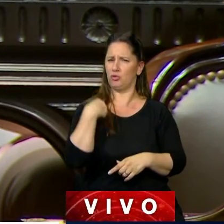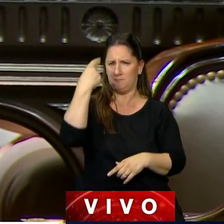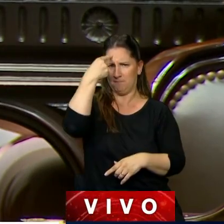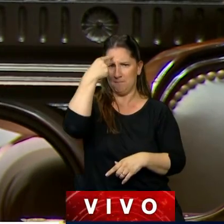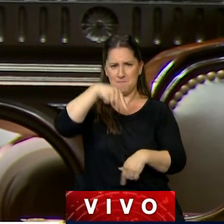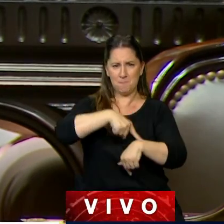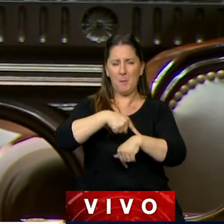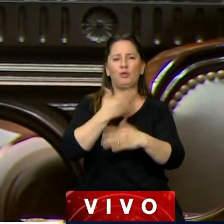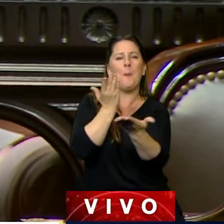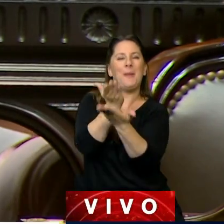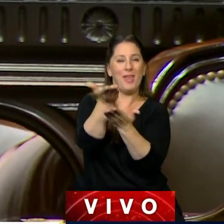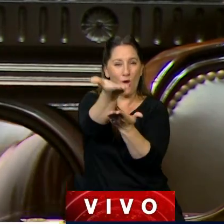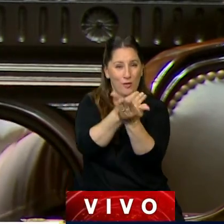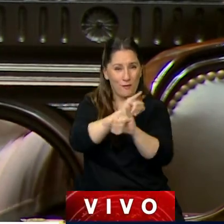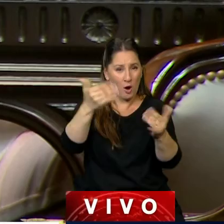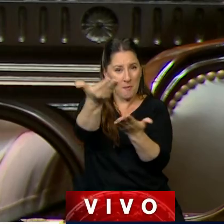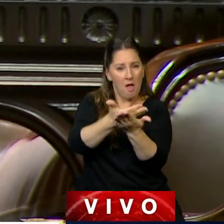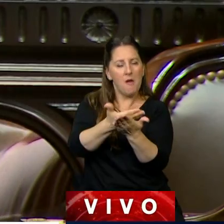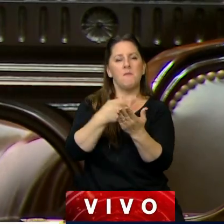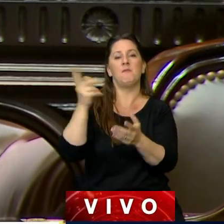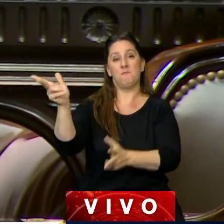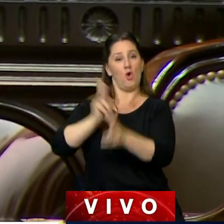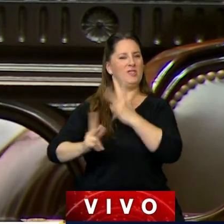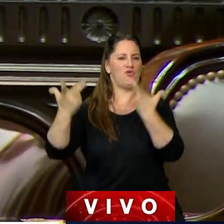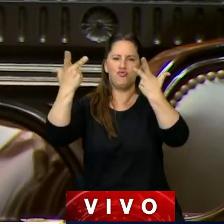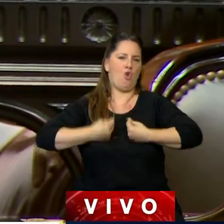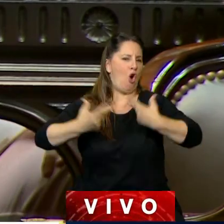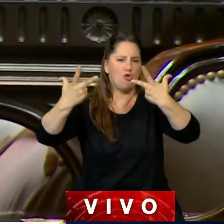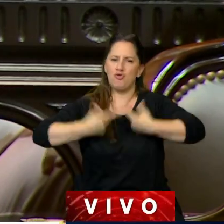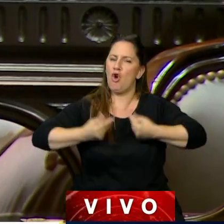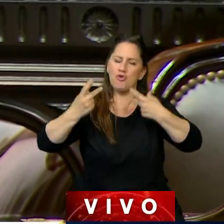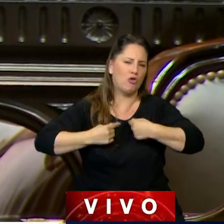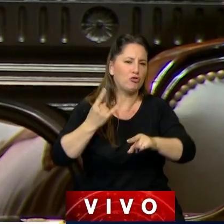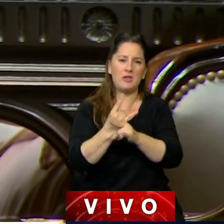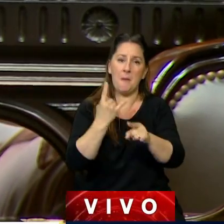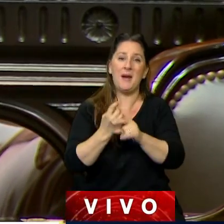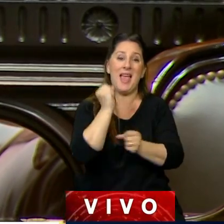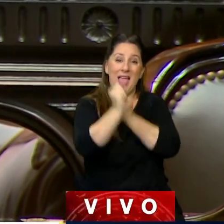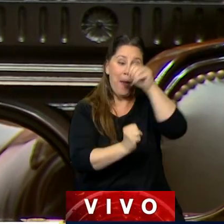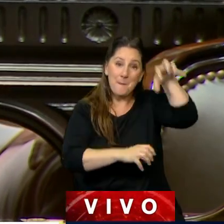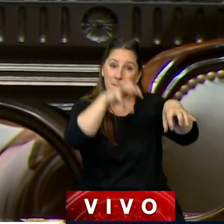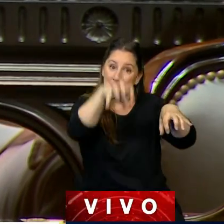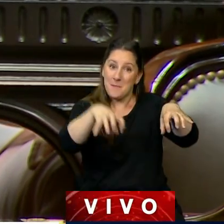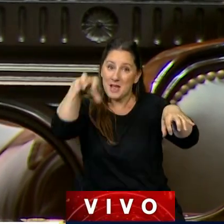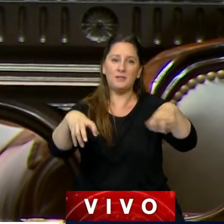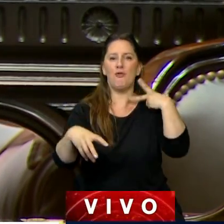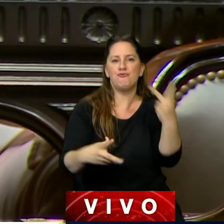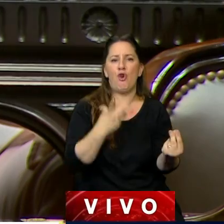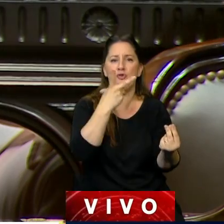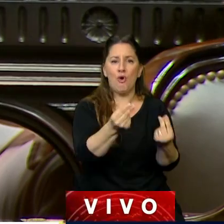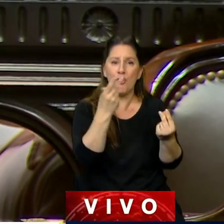este pedido de informe, niegan de manera permanente y rotunda a muchas empresas la posibilidad de